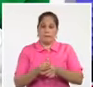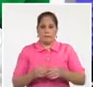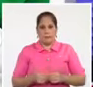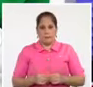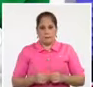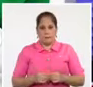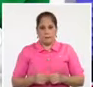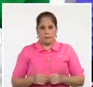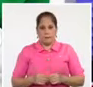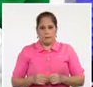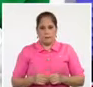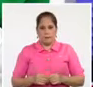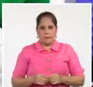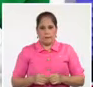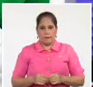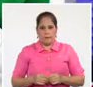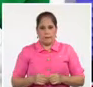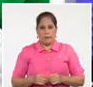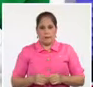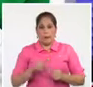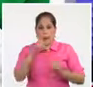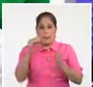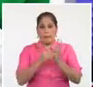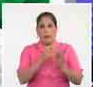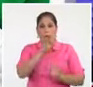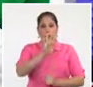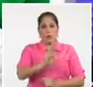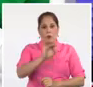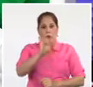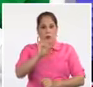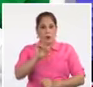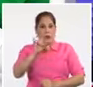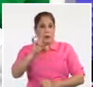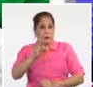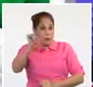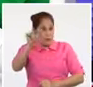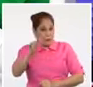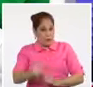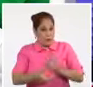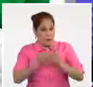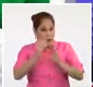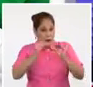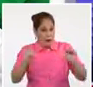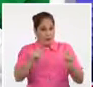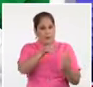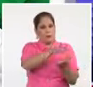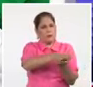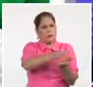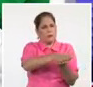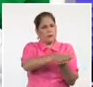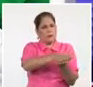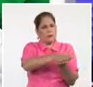COVID-19. Y con estos 1.879, pues se acumulan